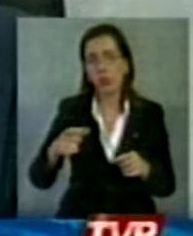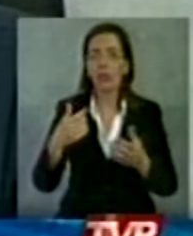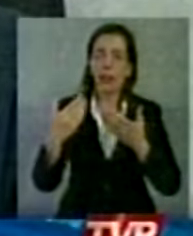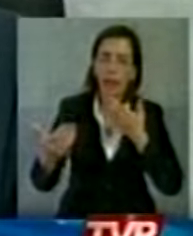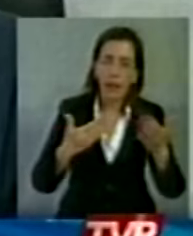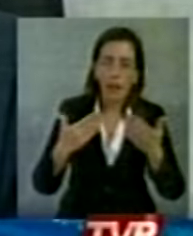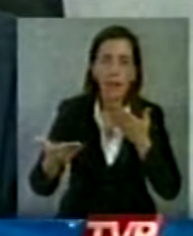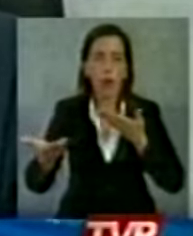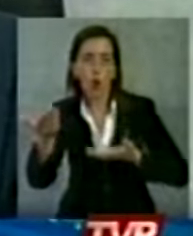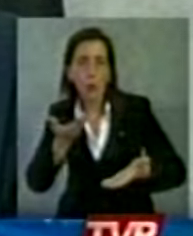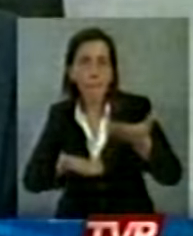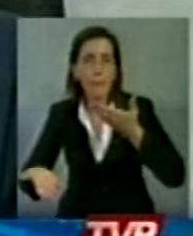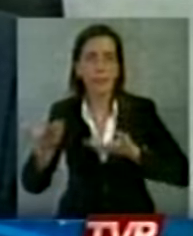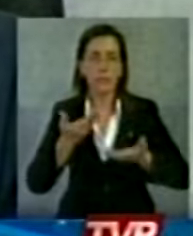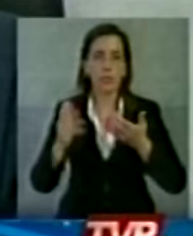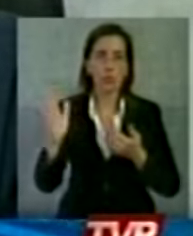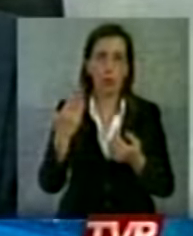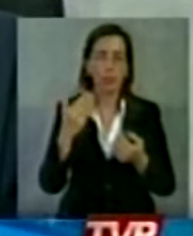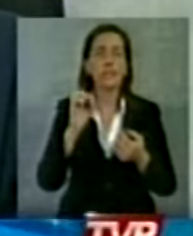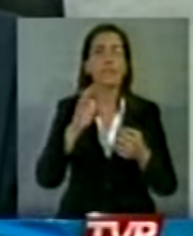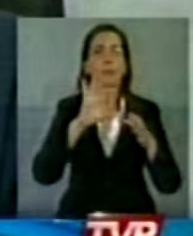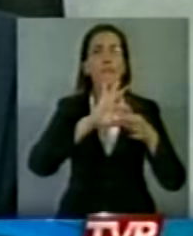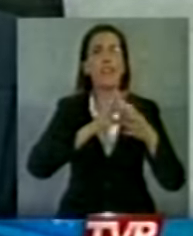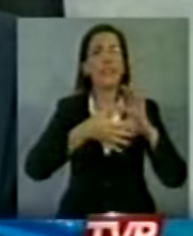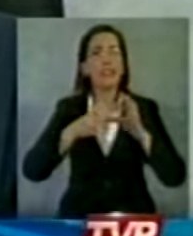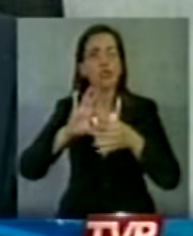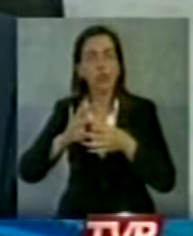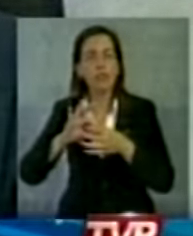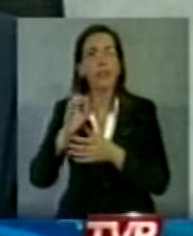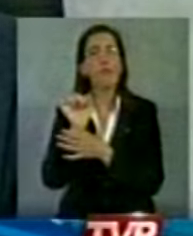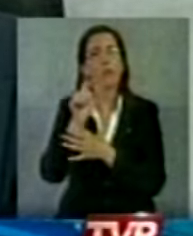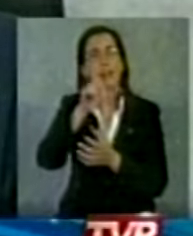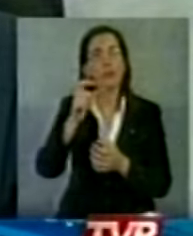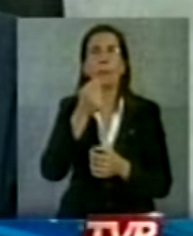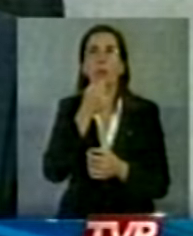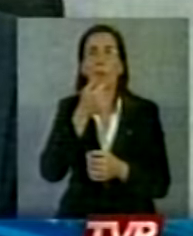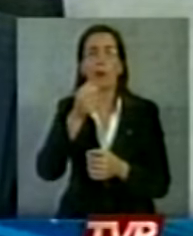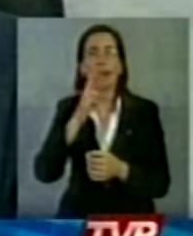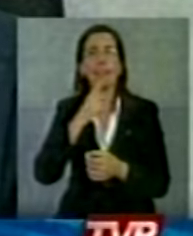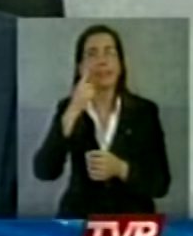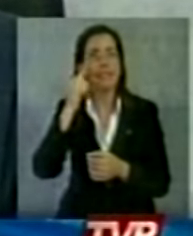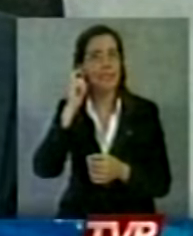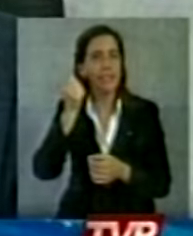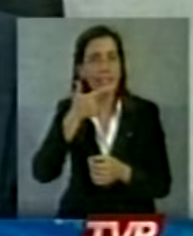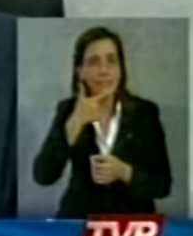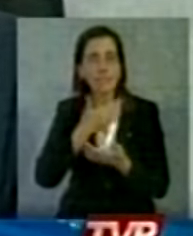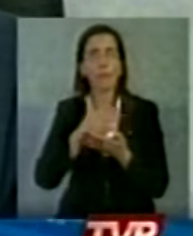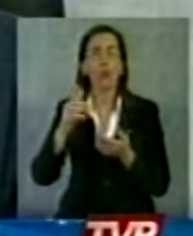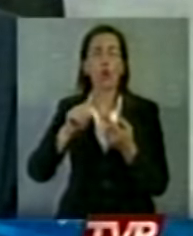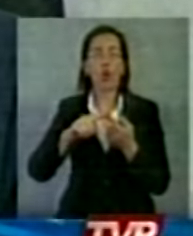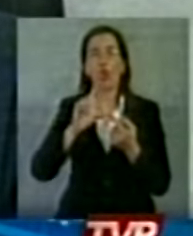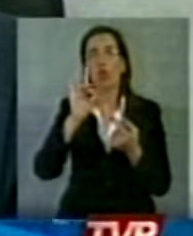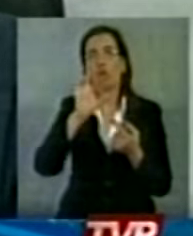la negociación. Es la Federación de Artigas y Dorrego, de López y Quiroga,